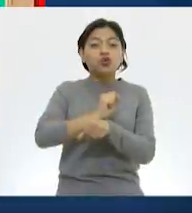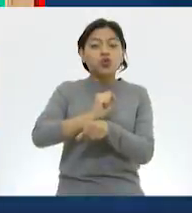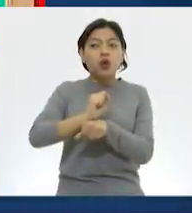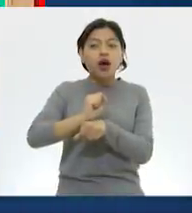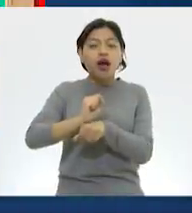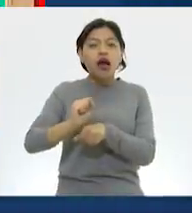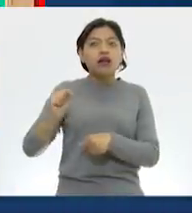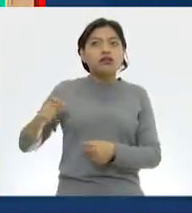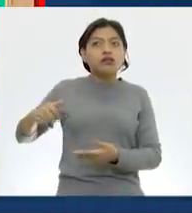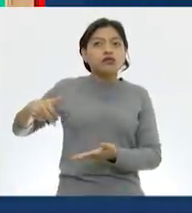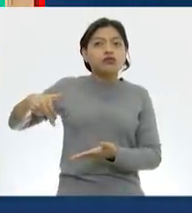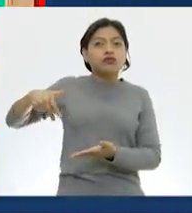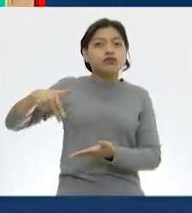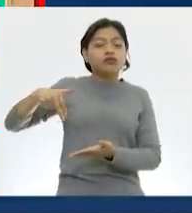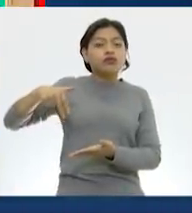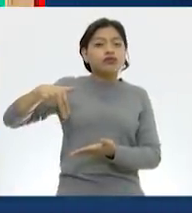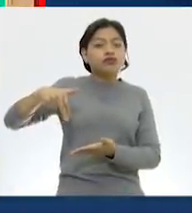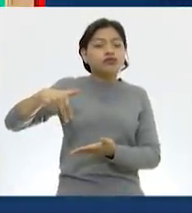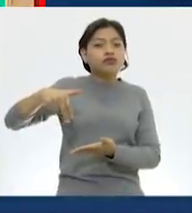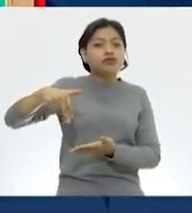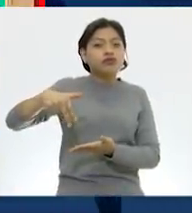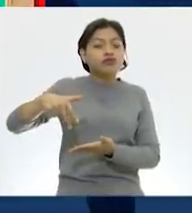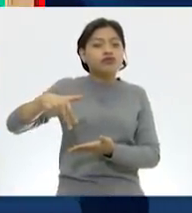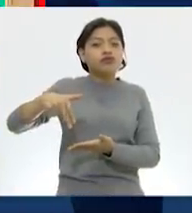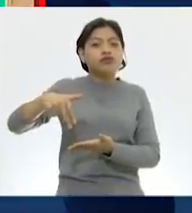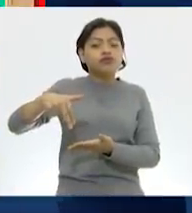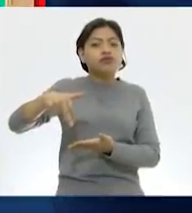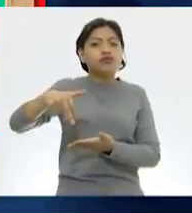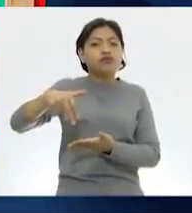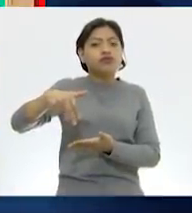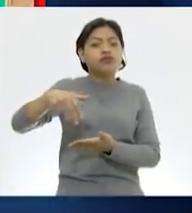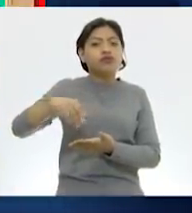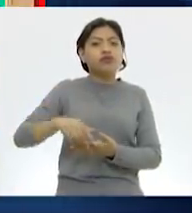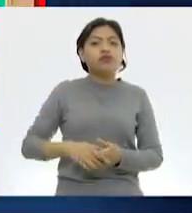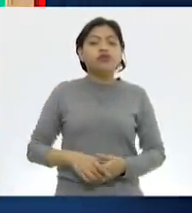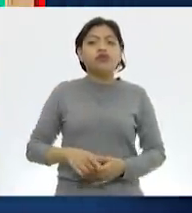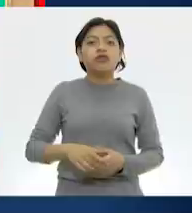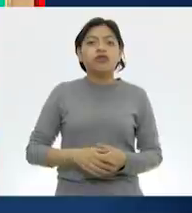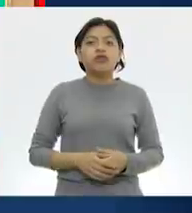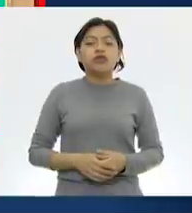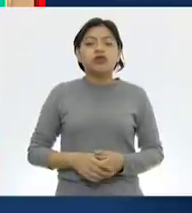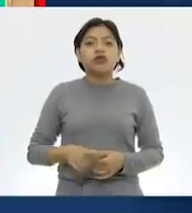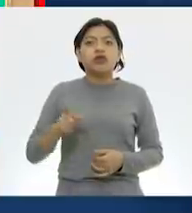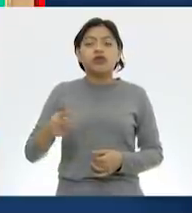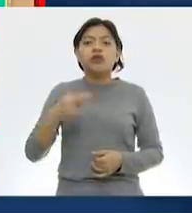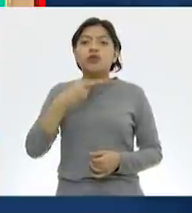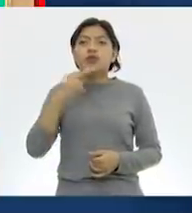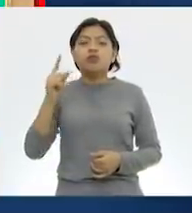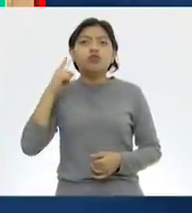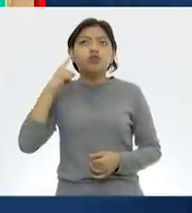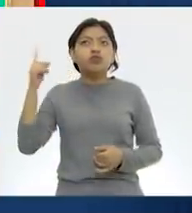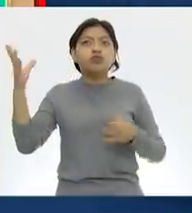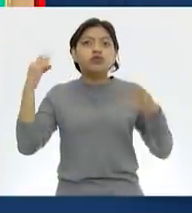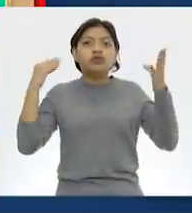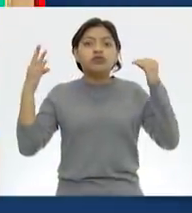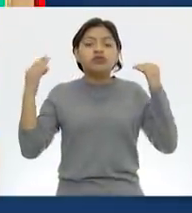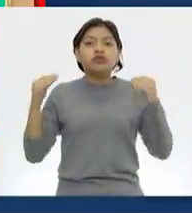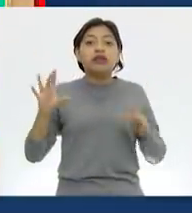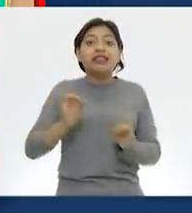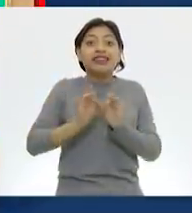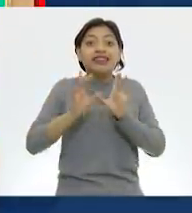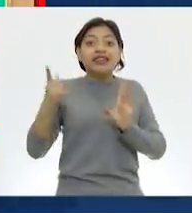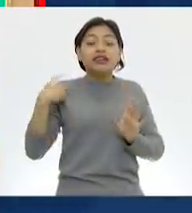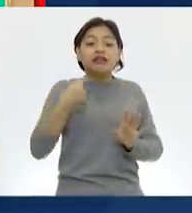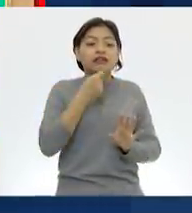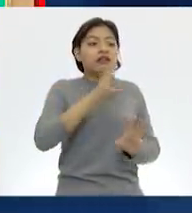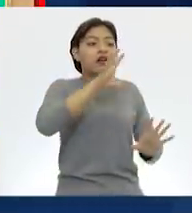pasos, llaves y palabras. ¡Al ladrón! ¡Al ladrón!, dijeron las voces y alguien tomó a Roberto por la espalda.